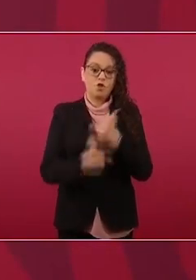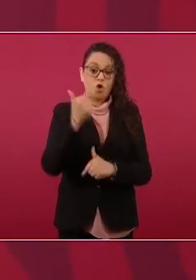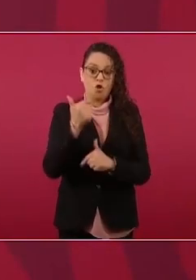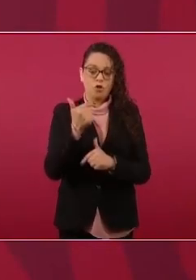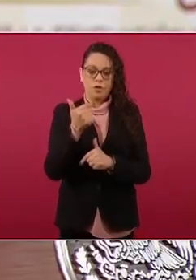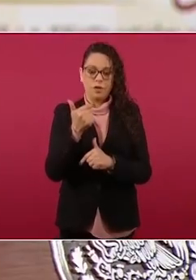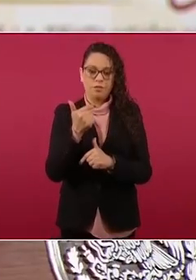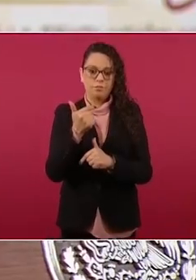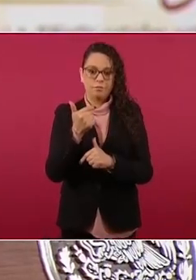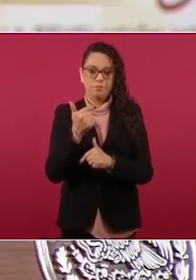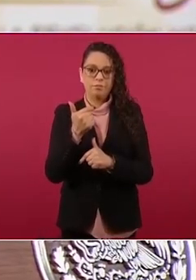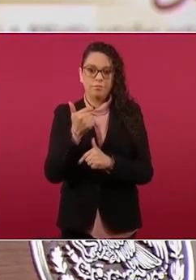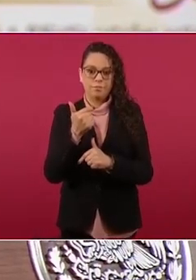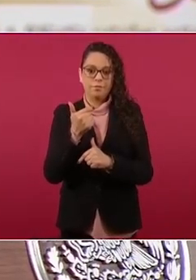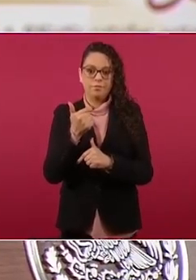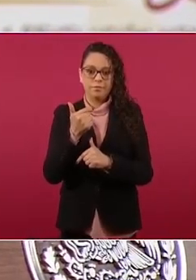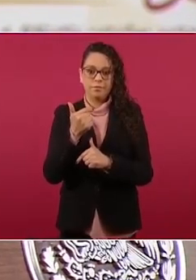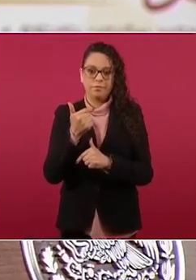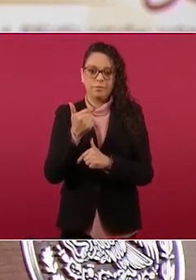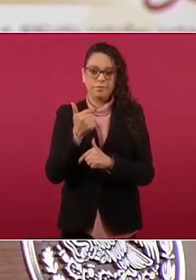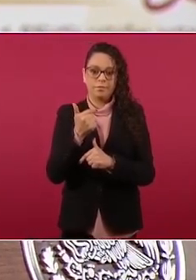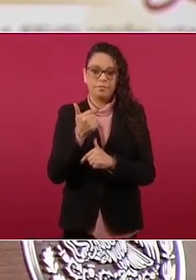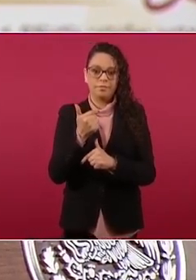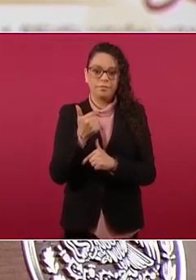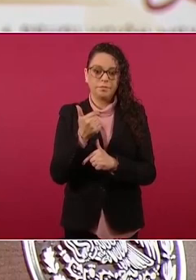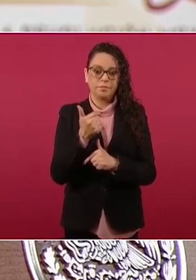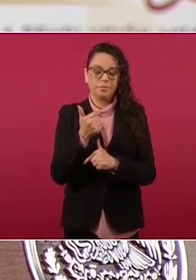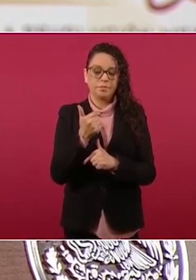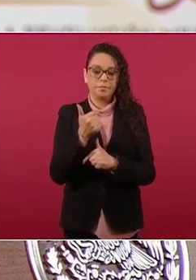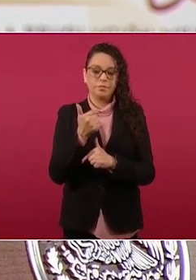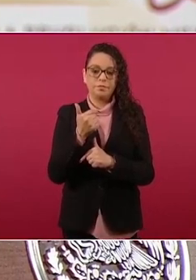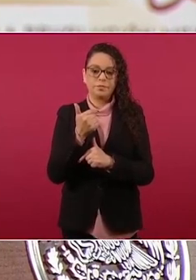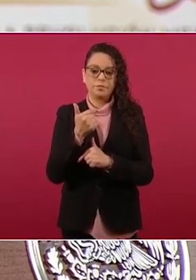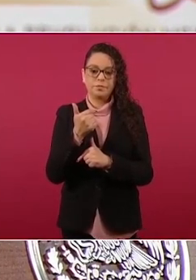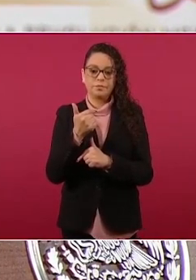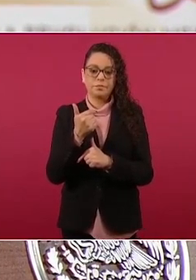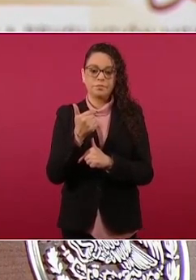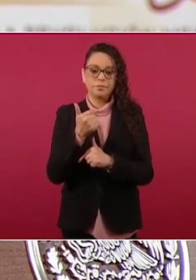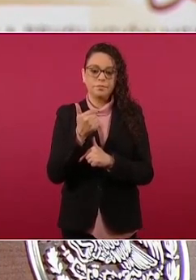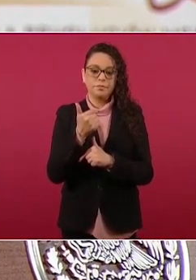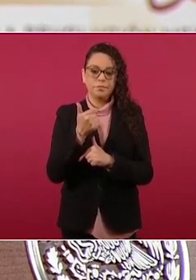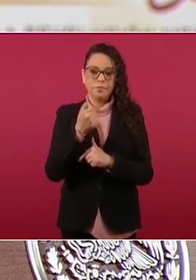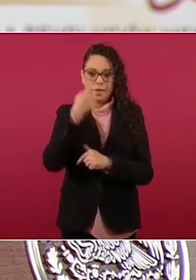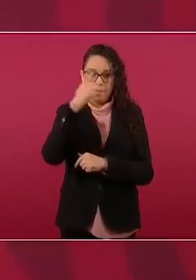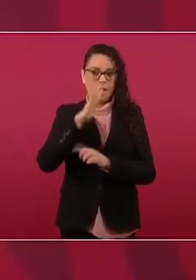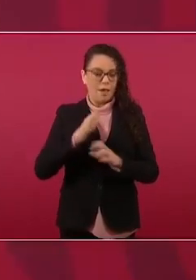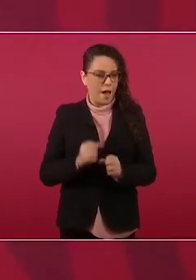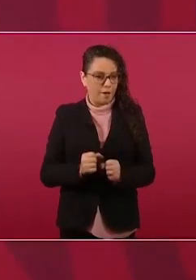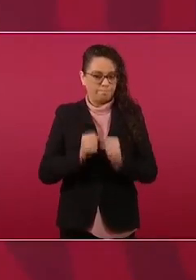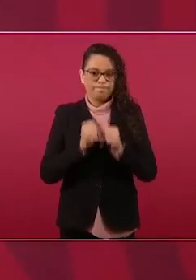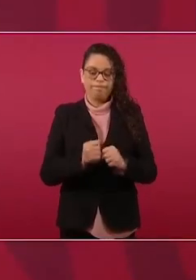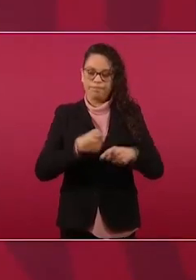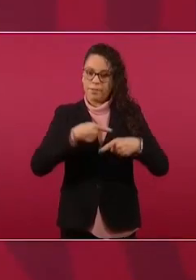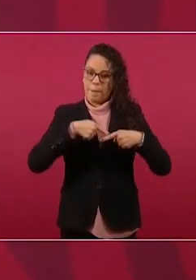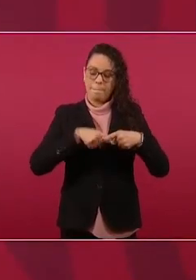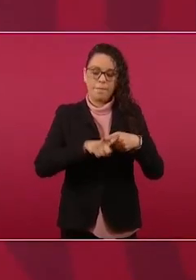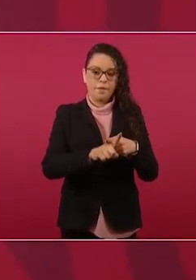en proceso de consolidación.